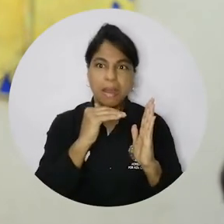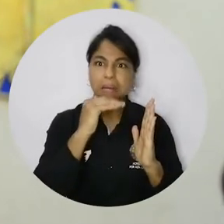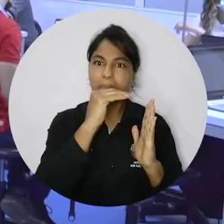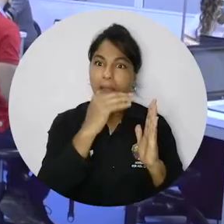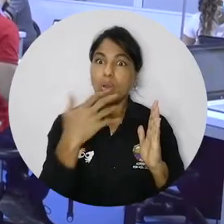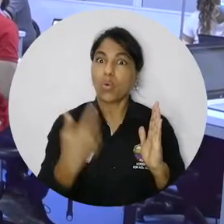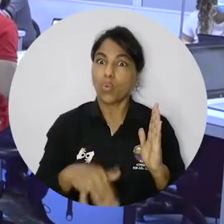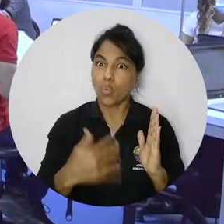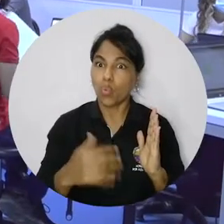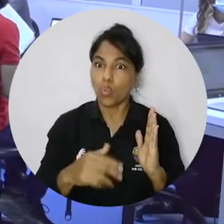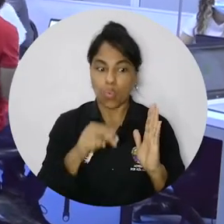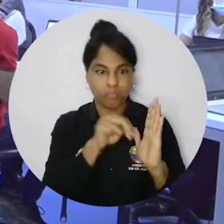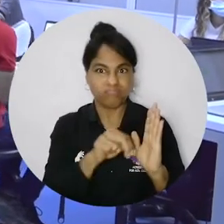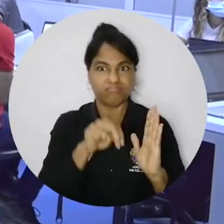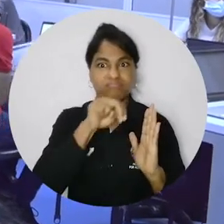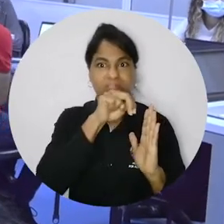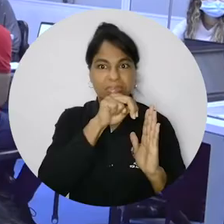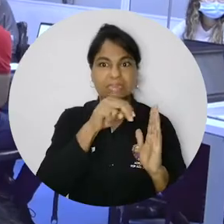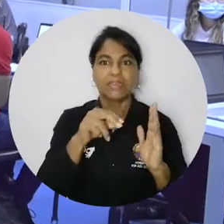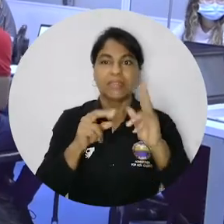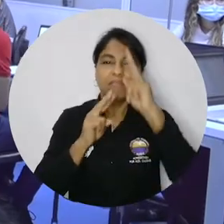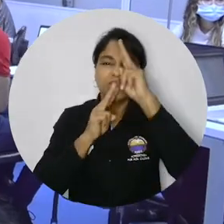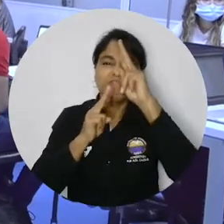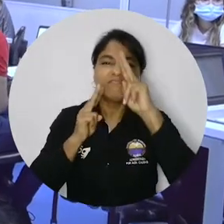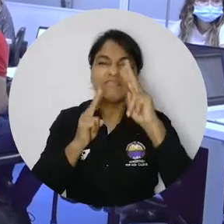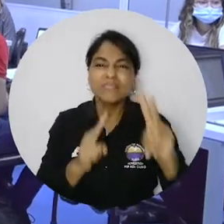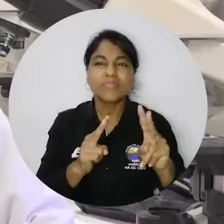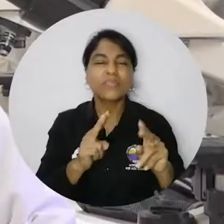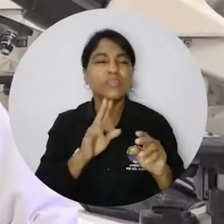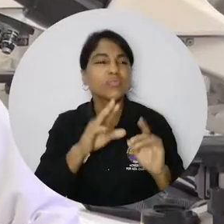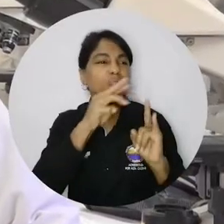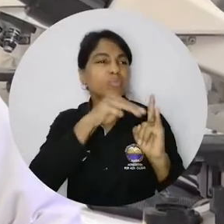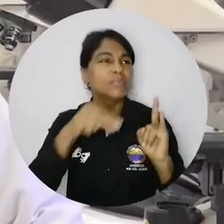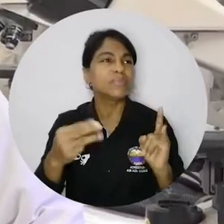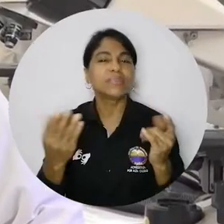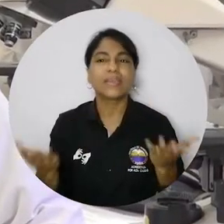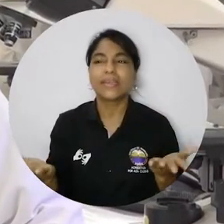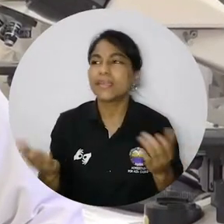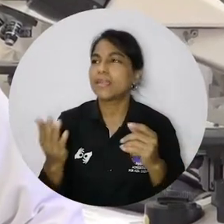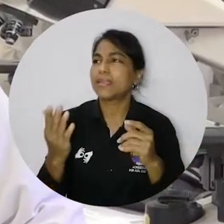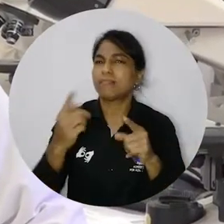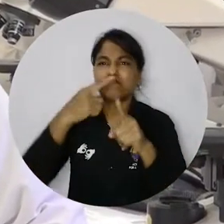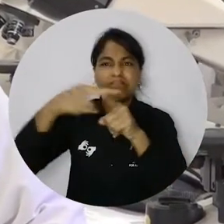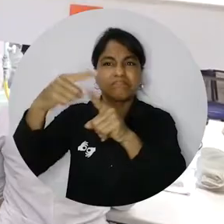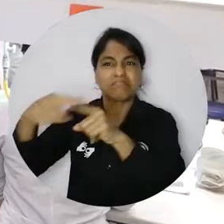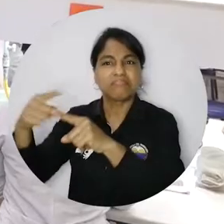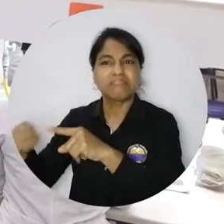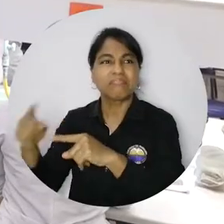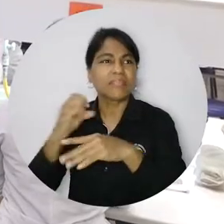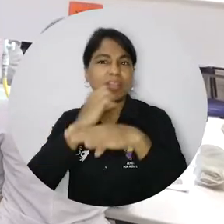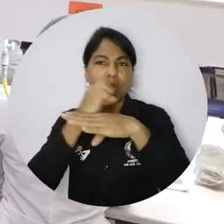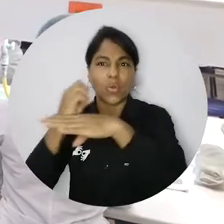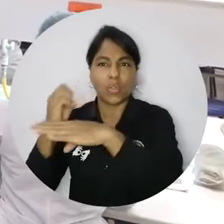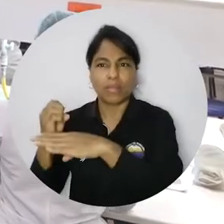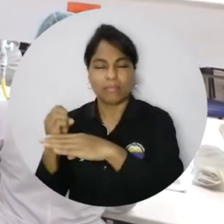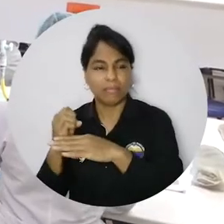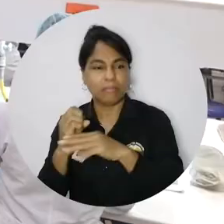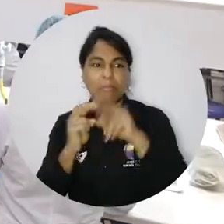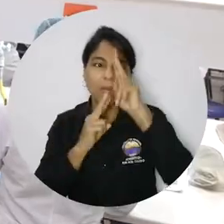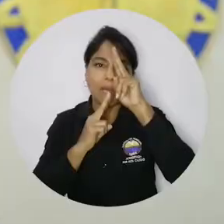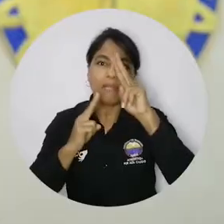investigadores y realmente el reconocimiento que ha tenido la Universidad por parte de los organismos